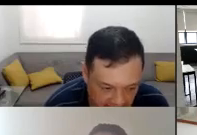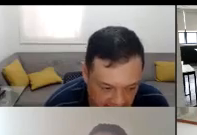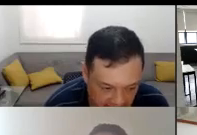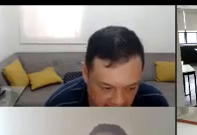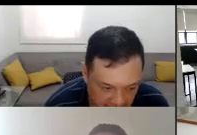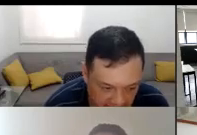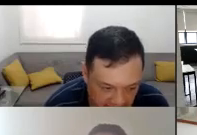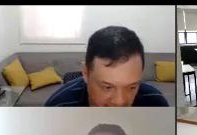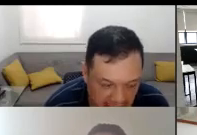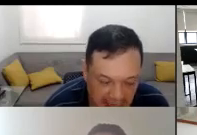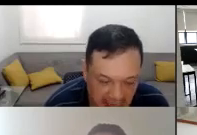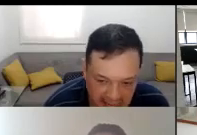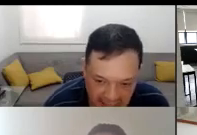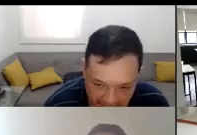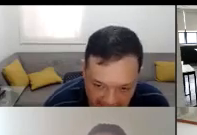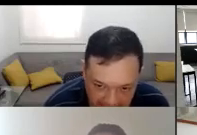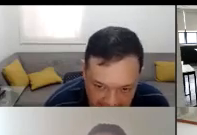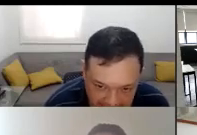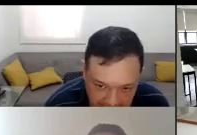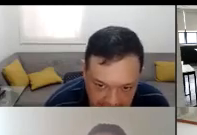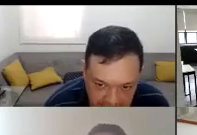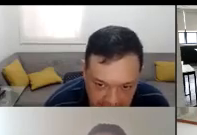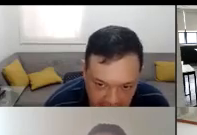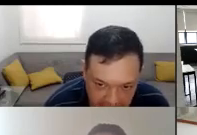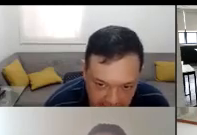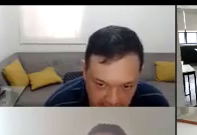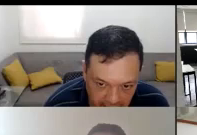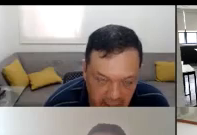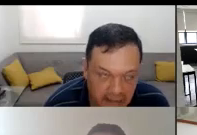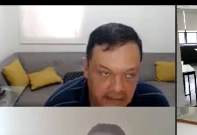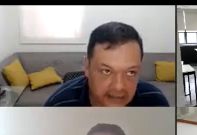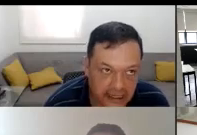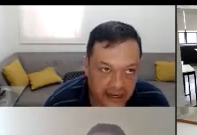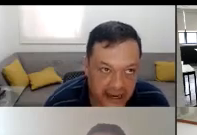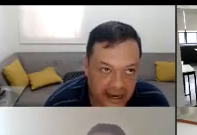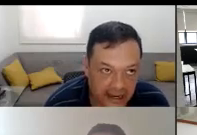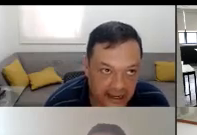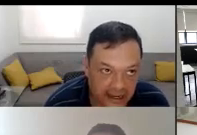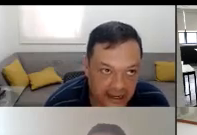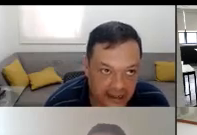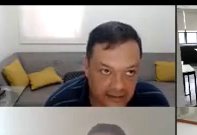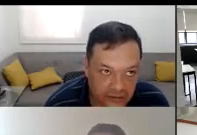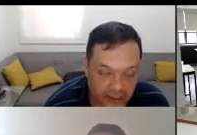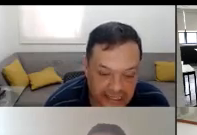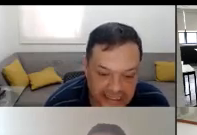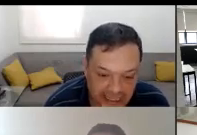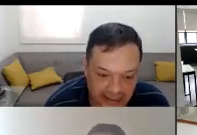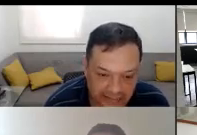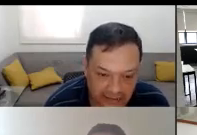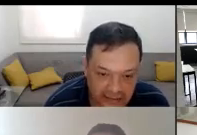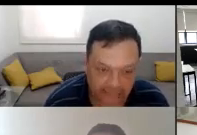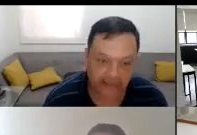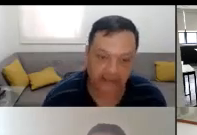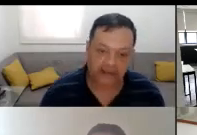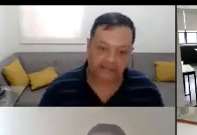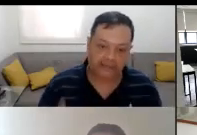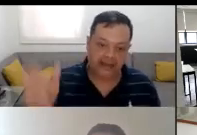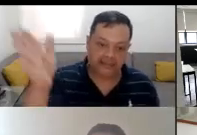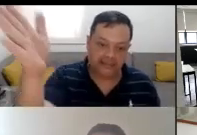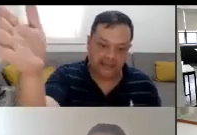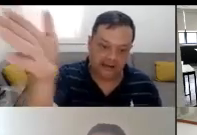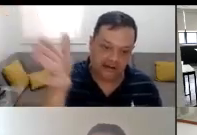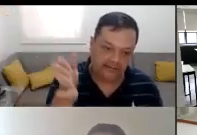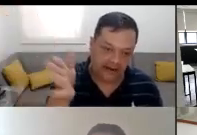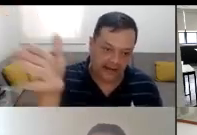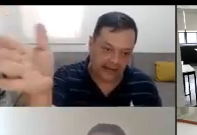humedal, por favor. en Izamal Ajá, sería sureste, o sea, que